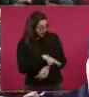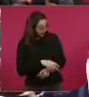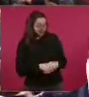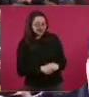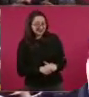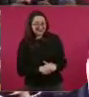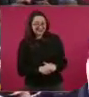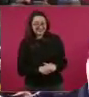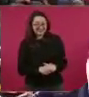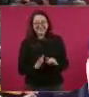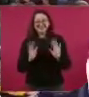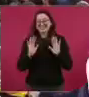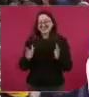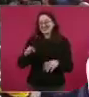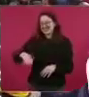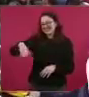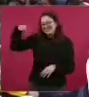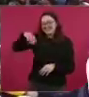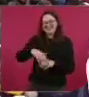¿verdad? Ya está grande.